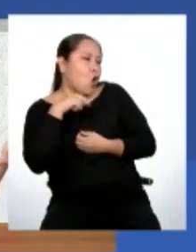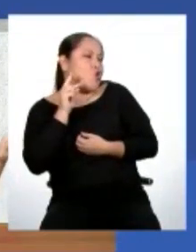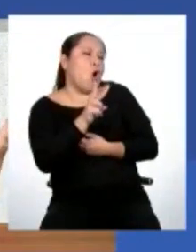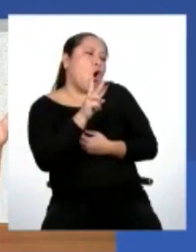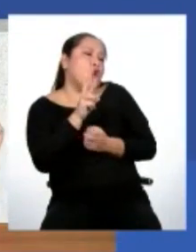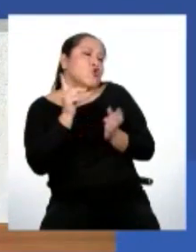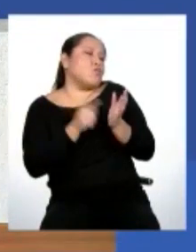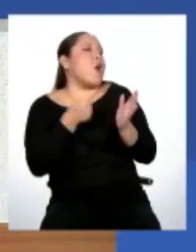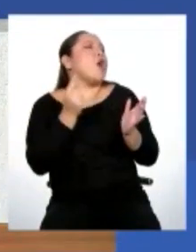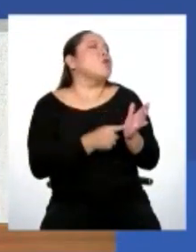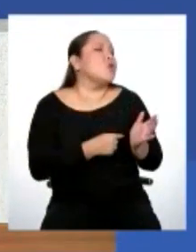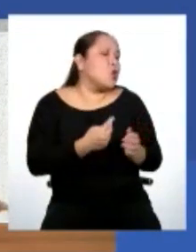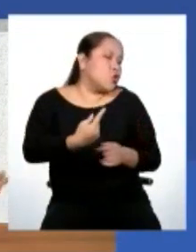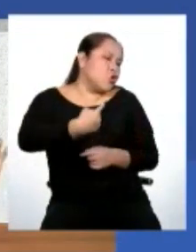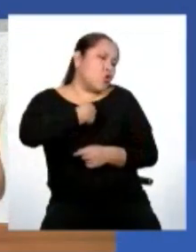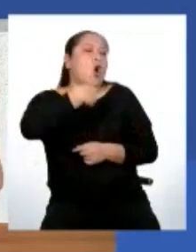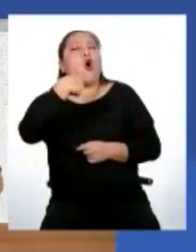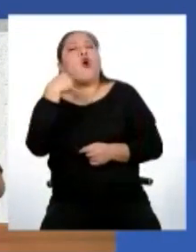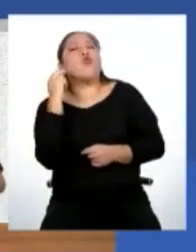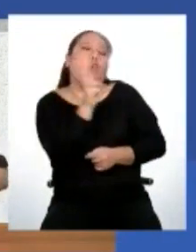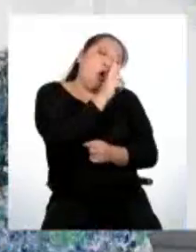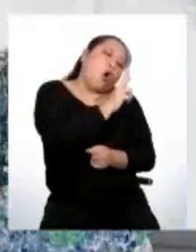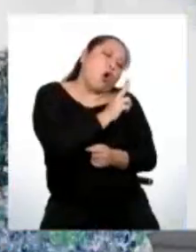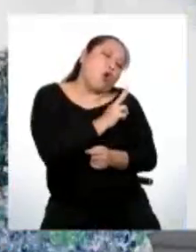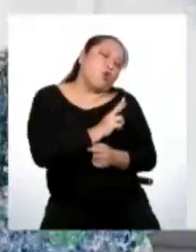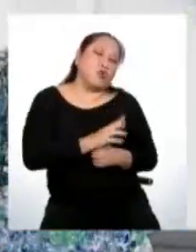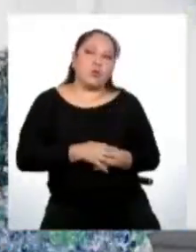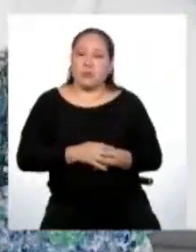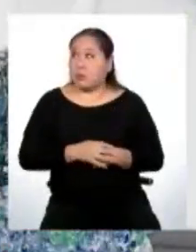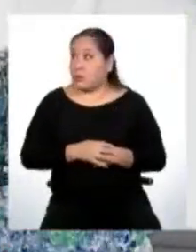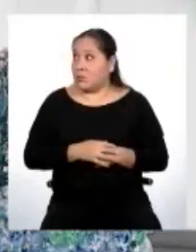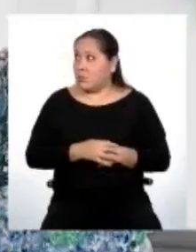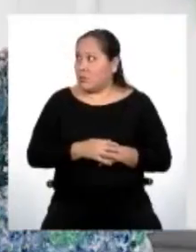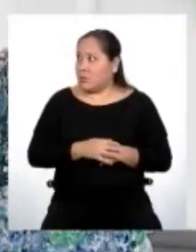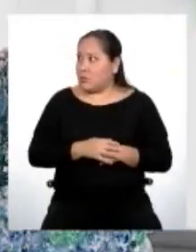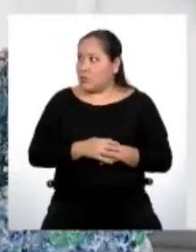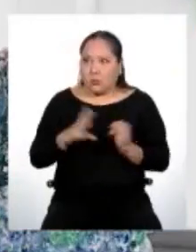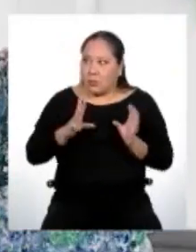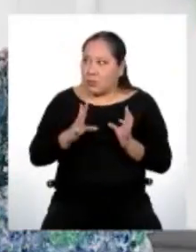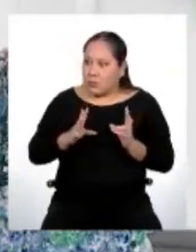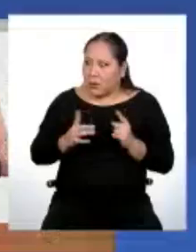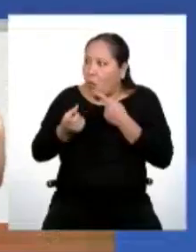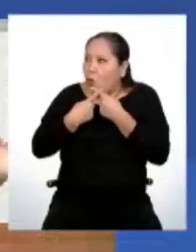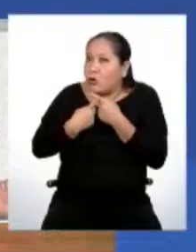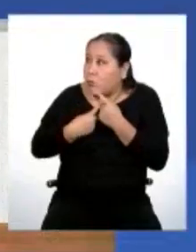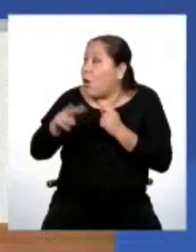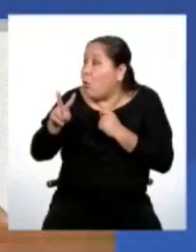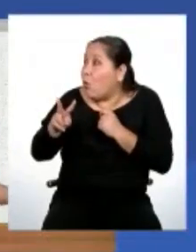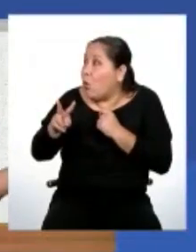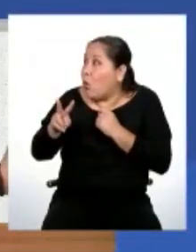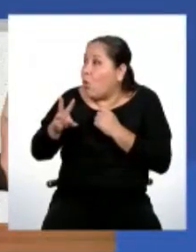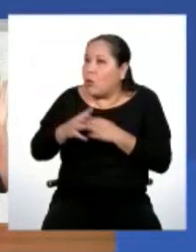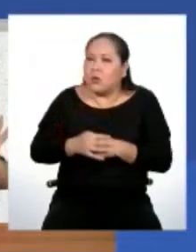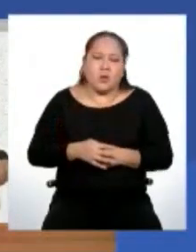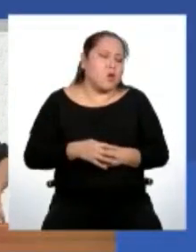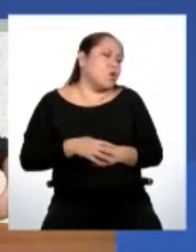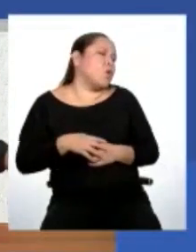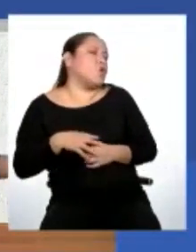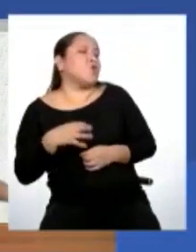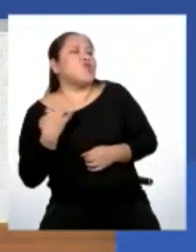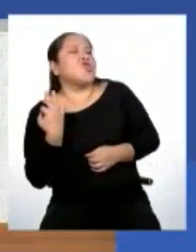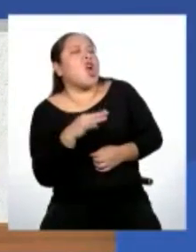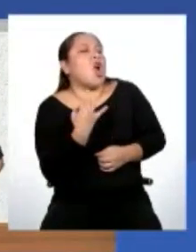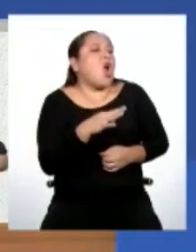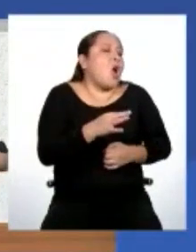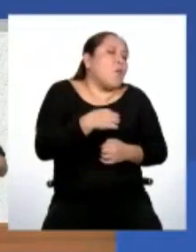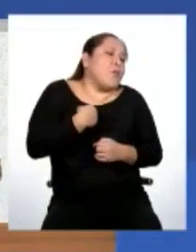dos veces, yo por dos. ¿Te has multiplicado por dos? Siempre fuimos